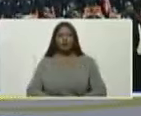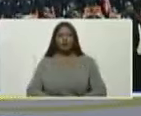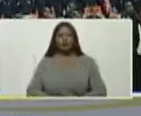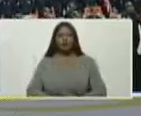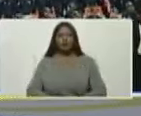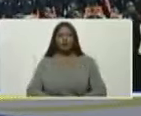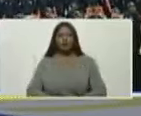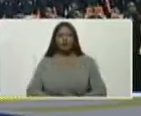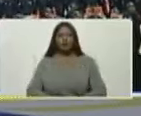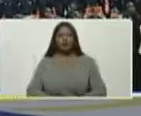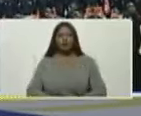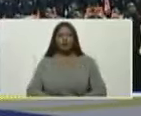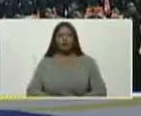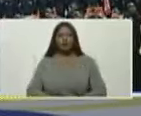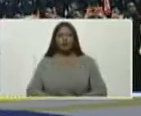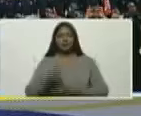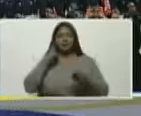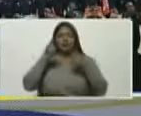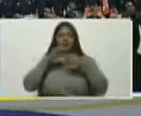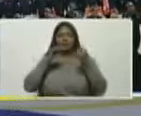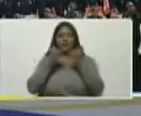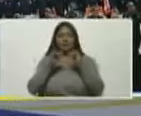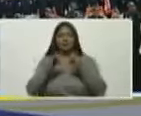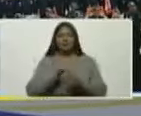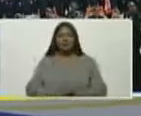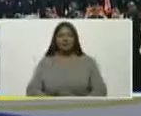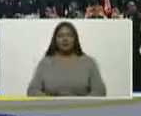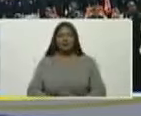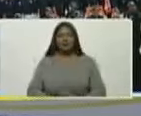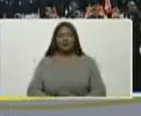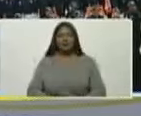la doctrina dependiente,